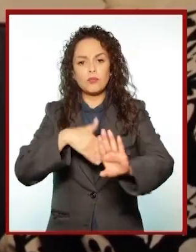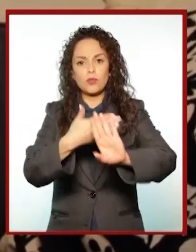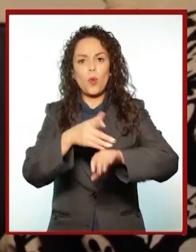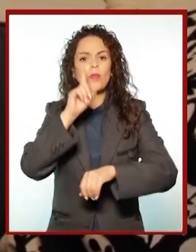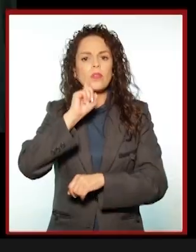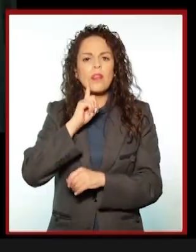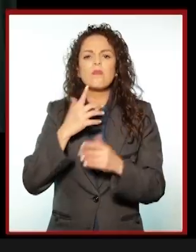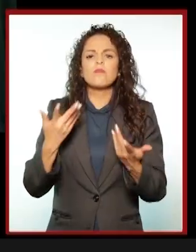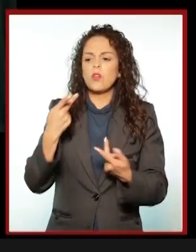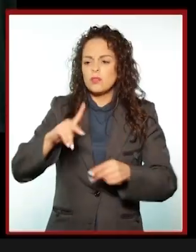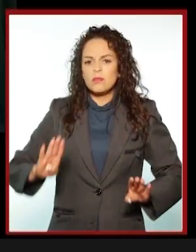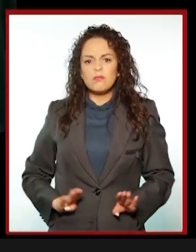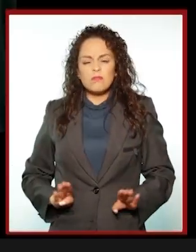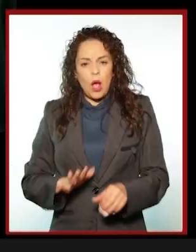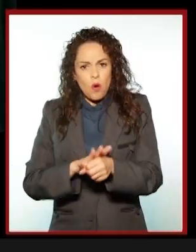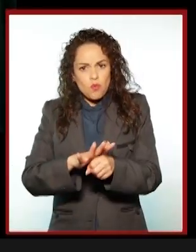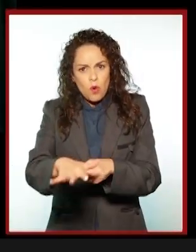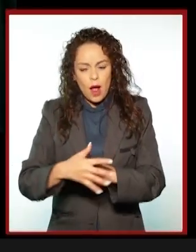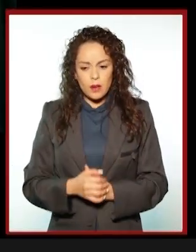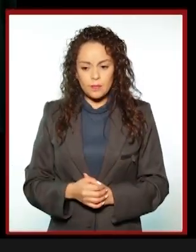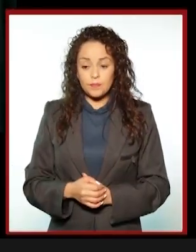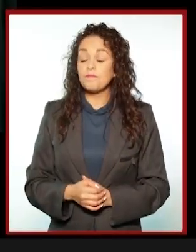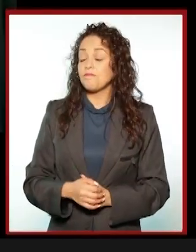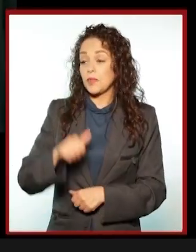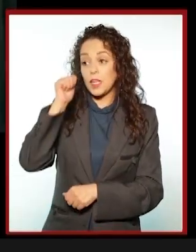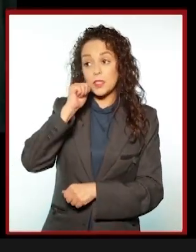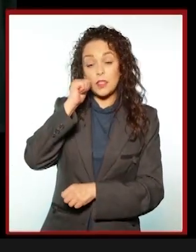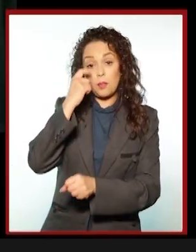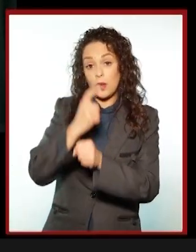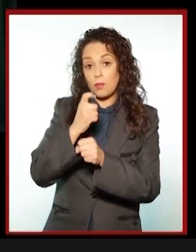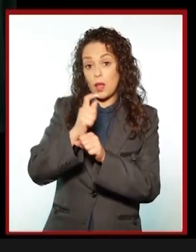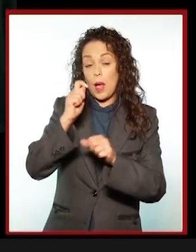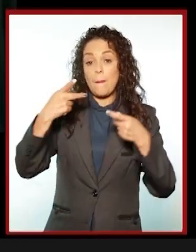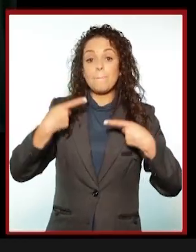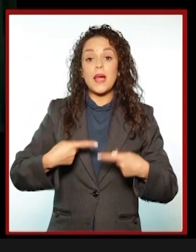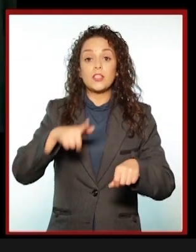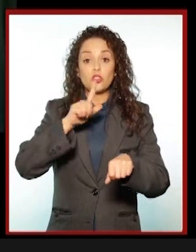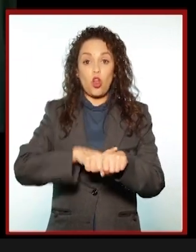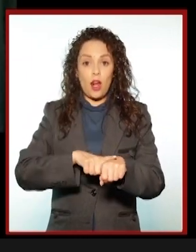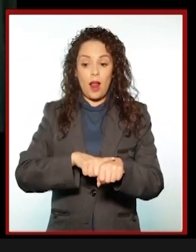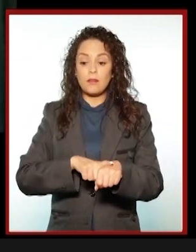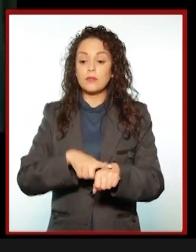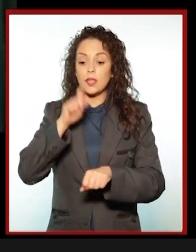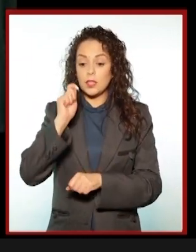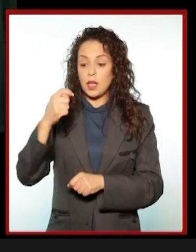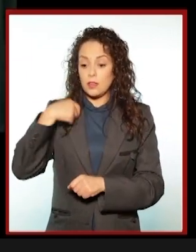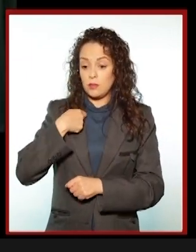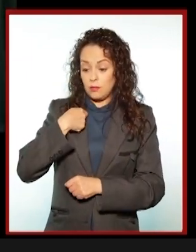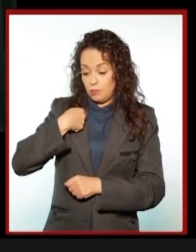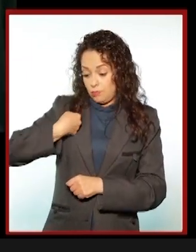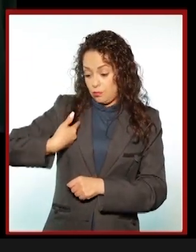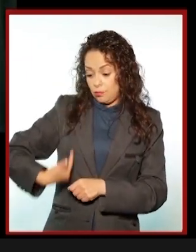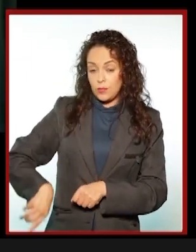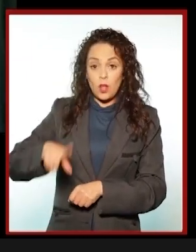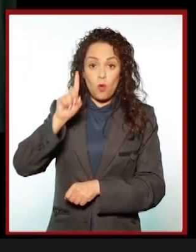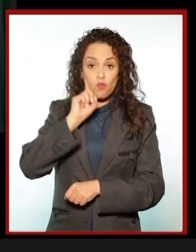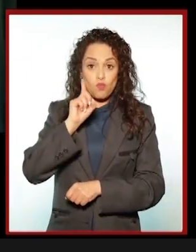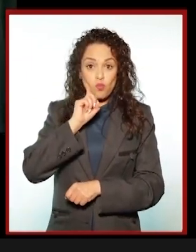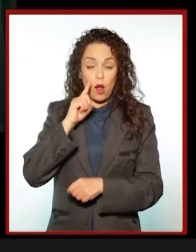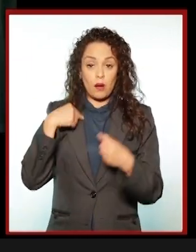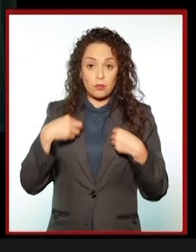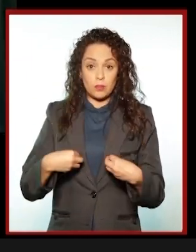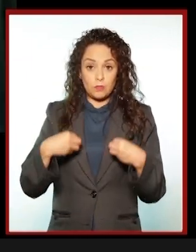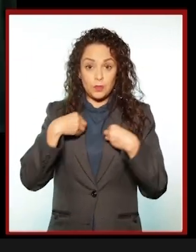de violencias? Bueno, en primera instancia es desde un plano personal, es decir, yo como un cuerpo feminizado,